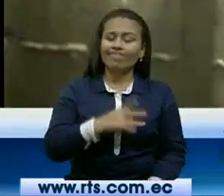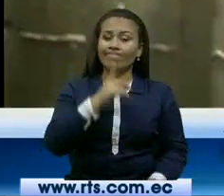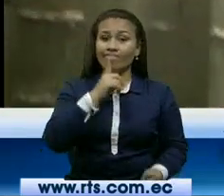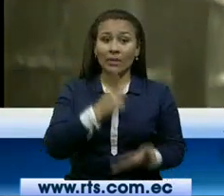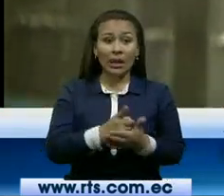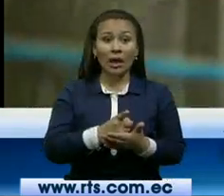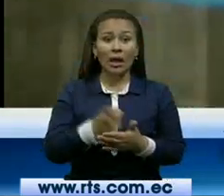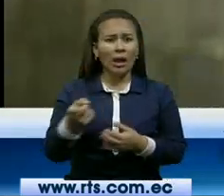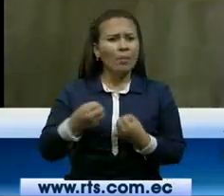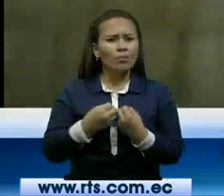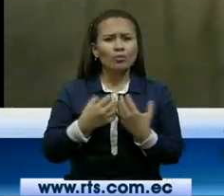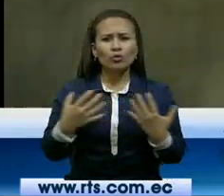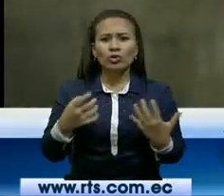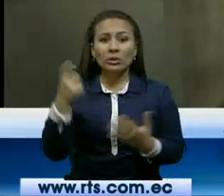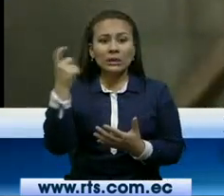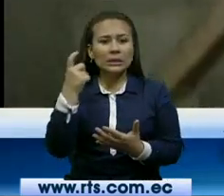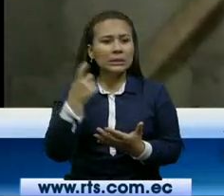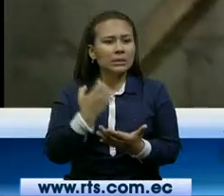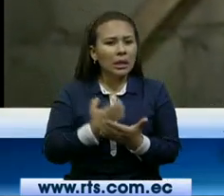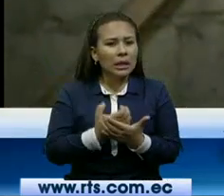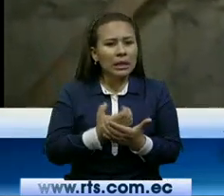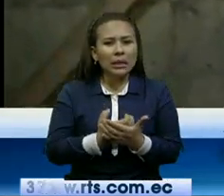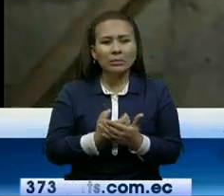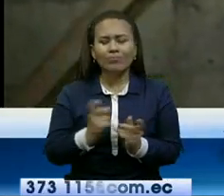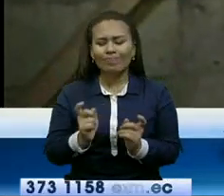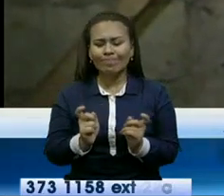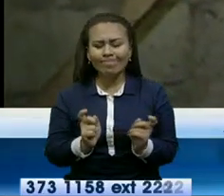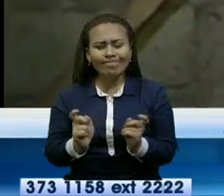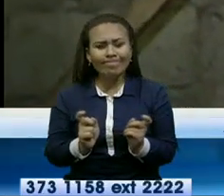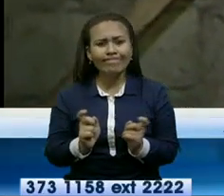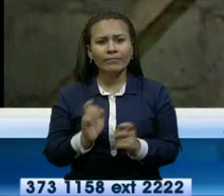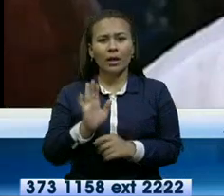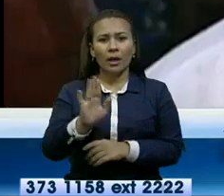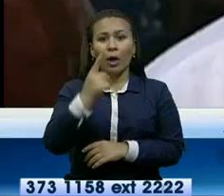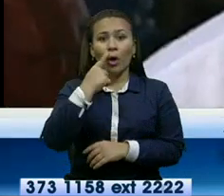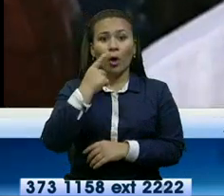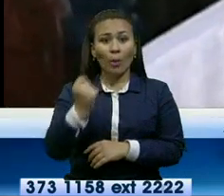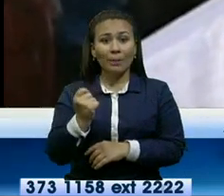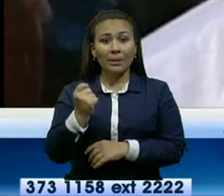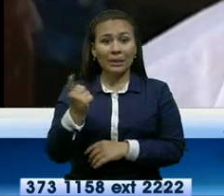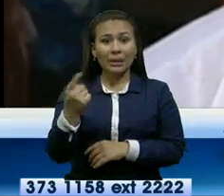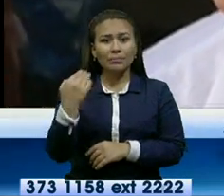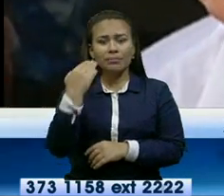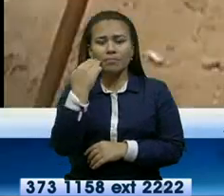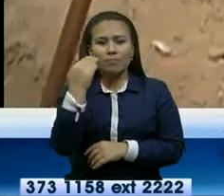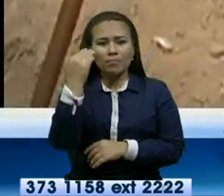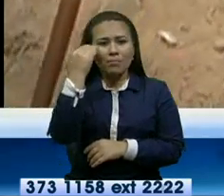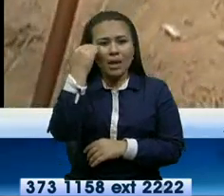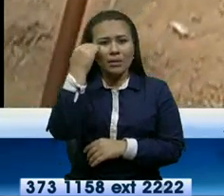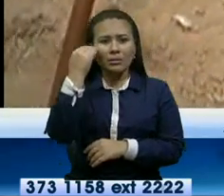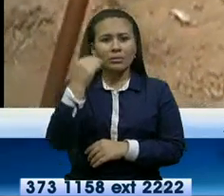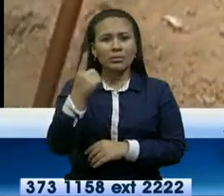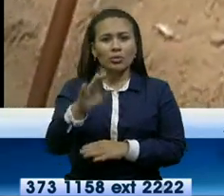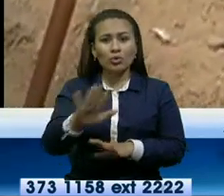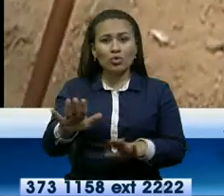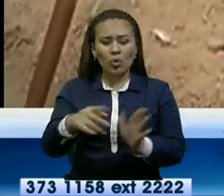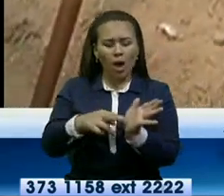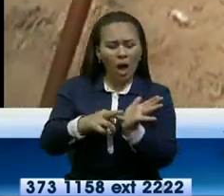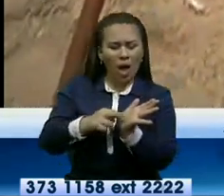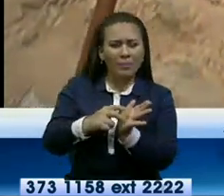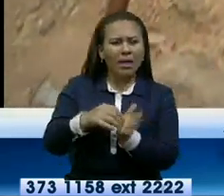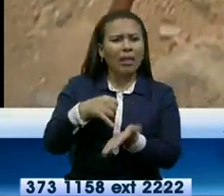las múltiples necesidades que tiene don Manuel Zambrano, un adulto mayor cuyas piernas ya se encuentran